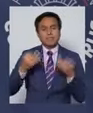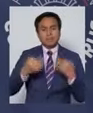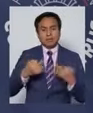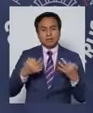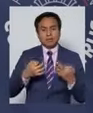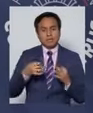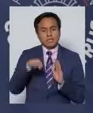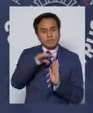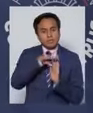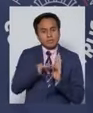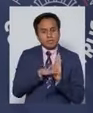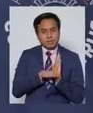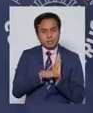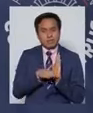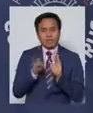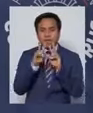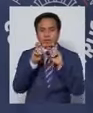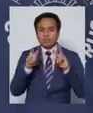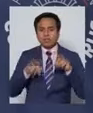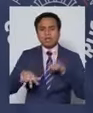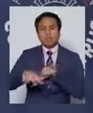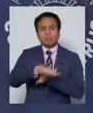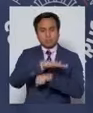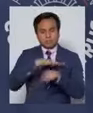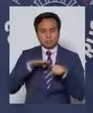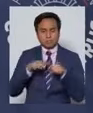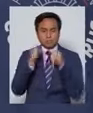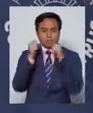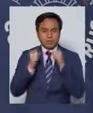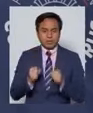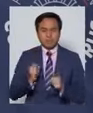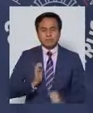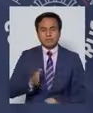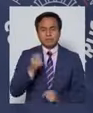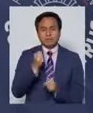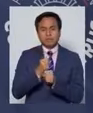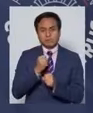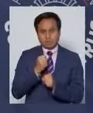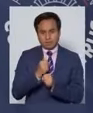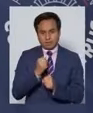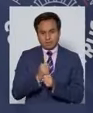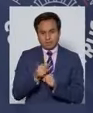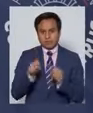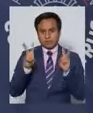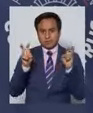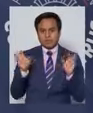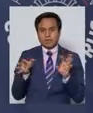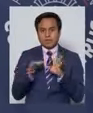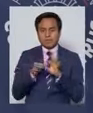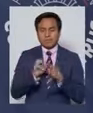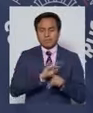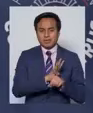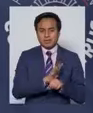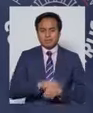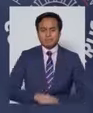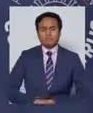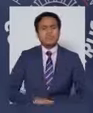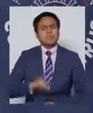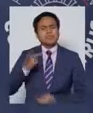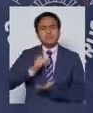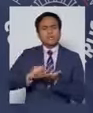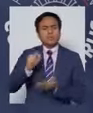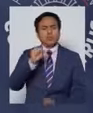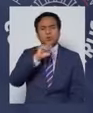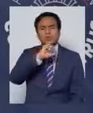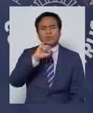efectivamente tomando medidas y analizando la situación para poder seguir trabajando en relación a la pandemia. Y el